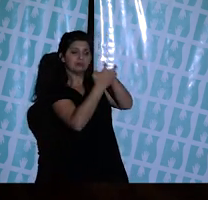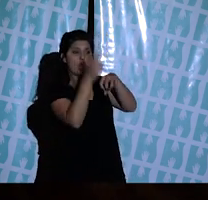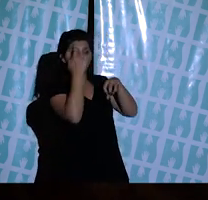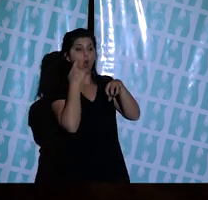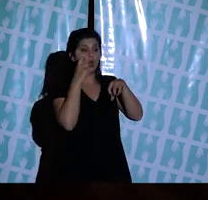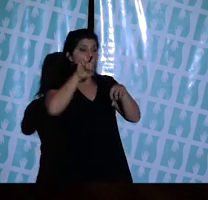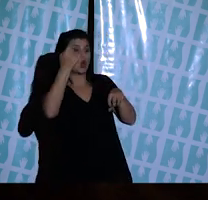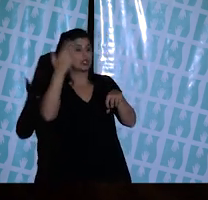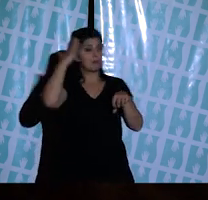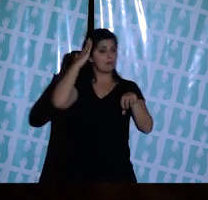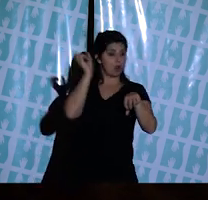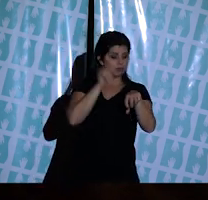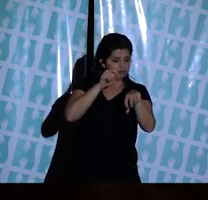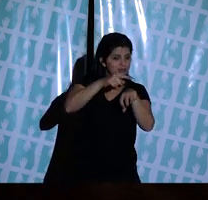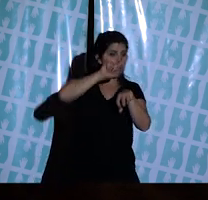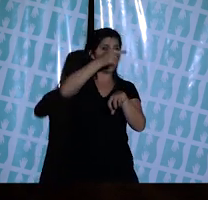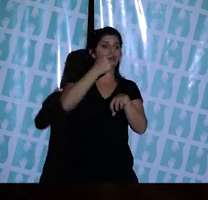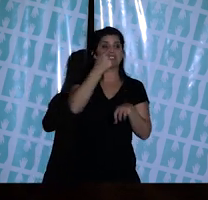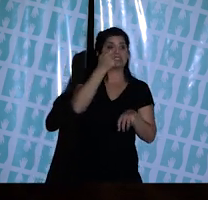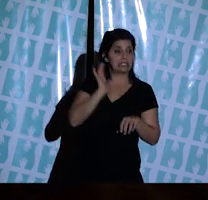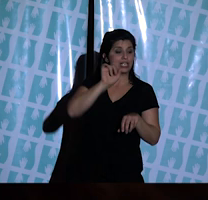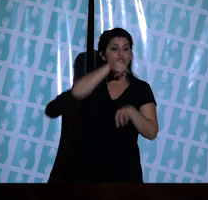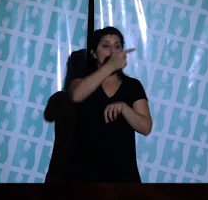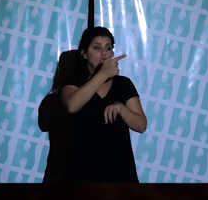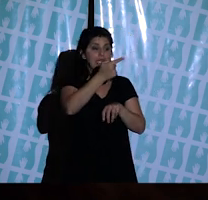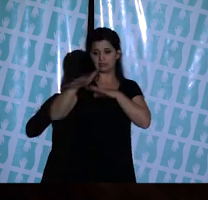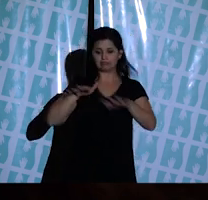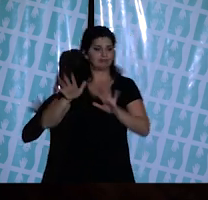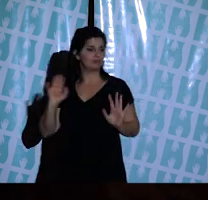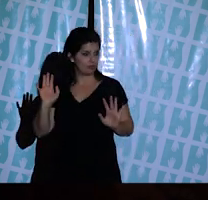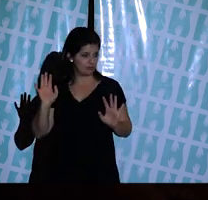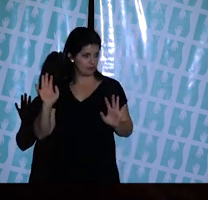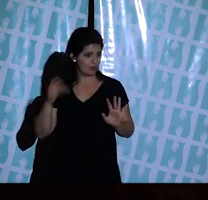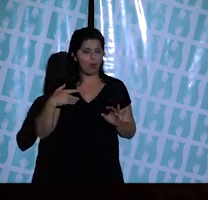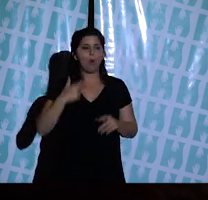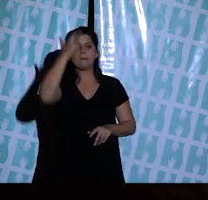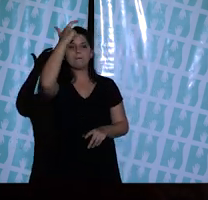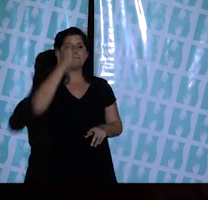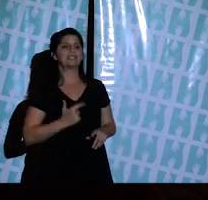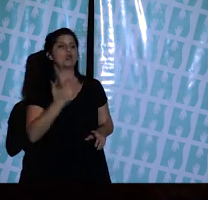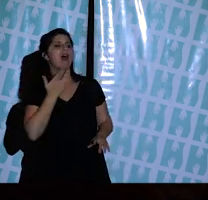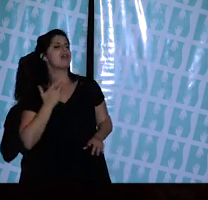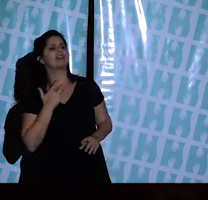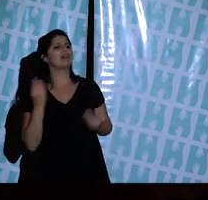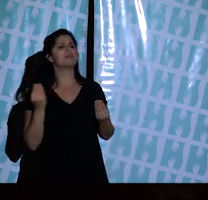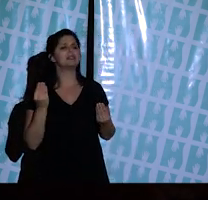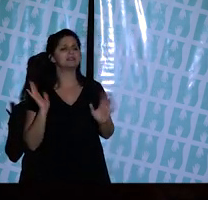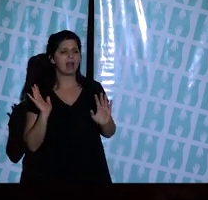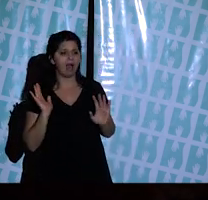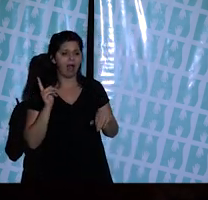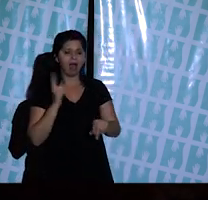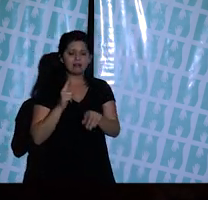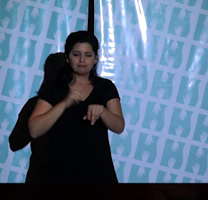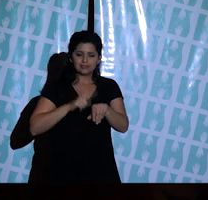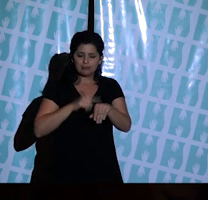interés y áreas de acción. ¿Qué le pasa a un adicto? Y bueno, con el tiempo